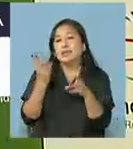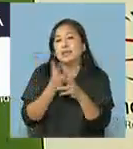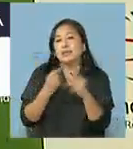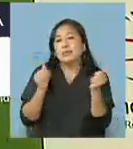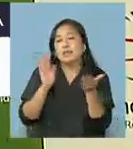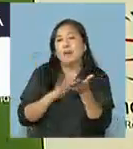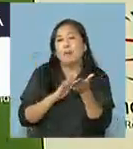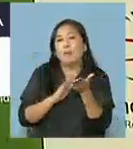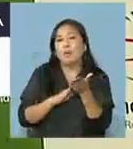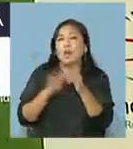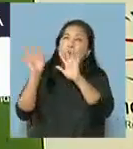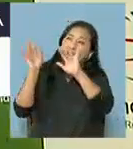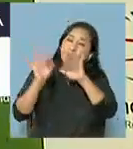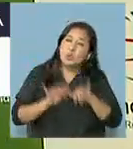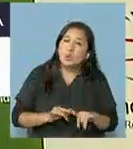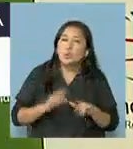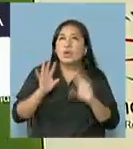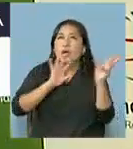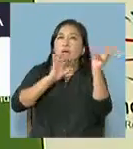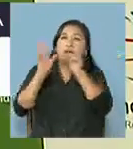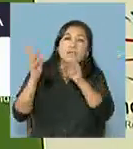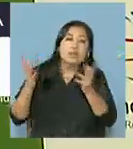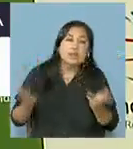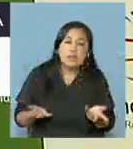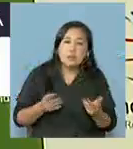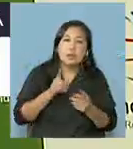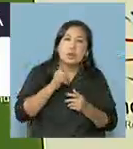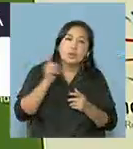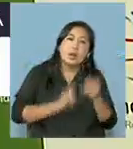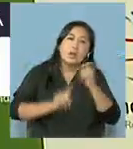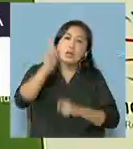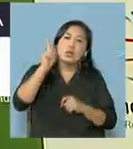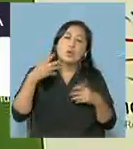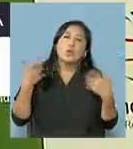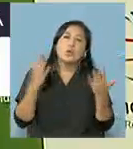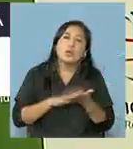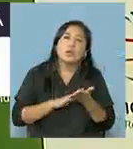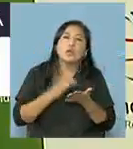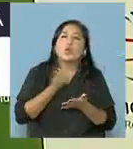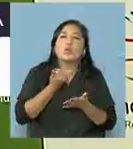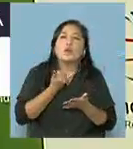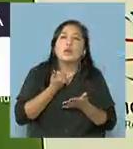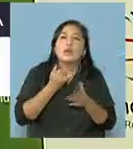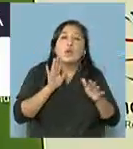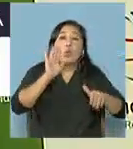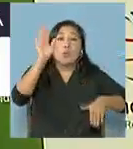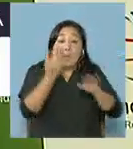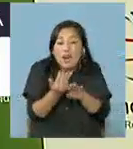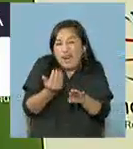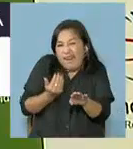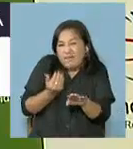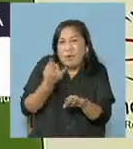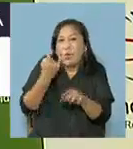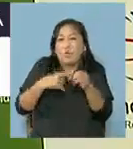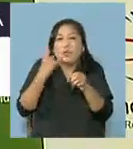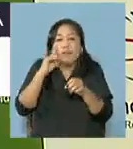cuestión de la lluvia, las cuestiones climáticas, es la que ustedes tienen en el norte de la provincia, en Uquía. ¿Esa capilla ya estaría a punto de